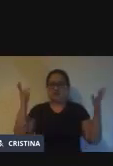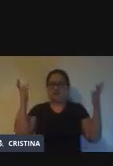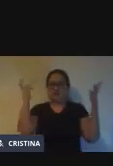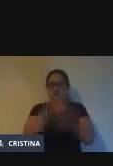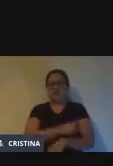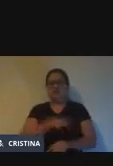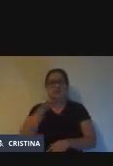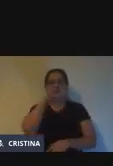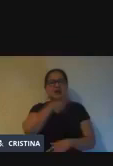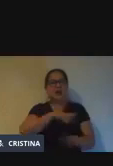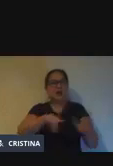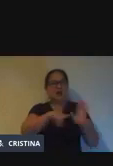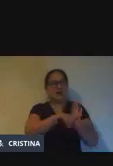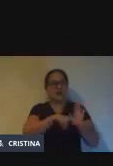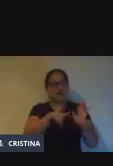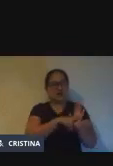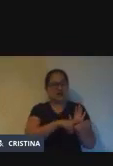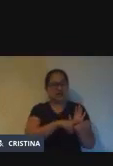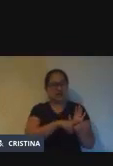y